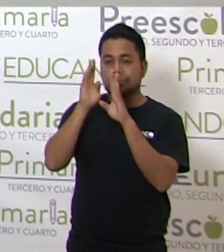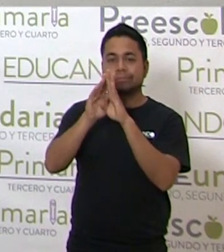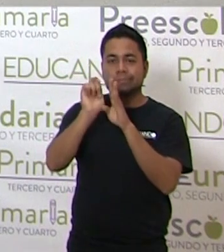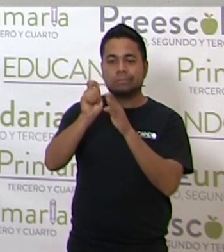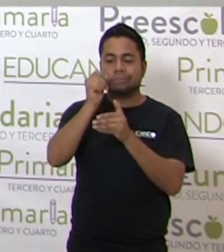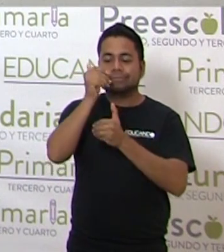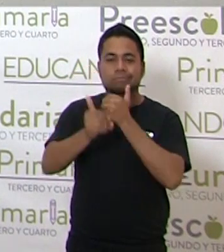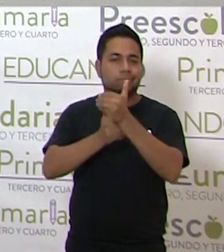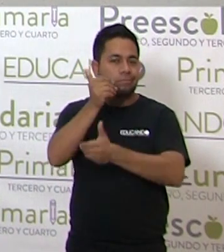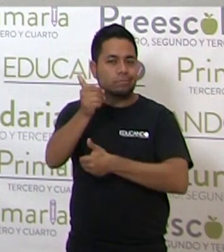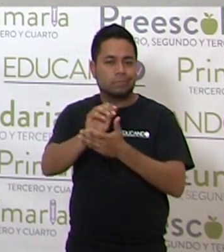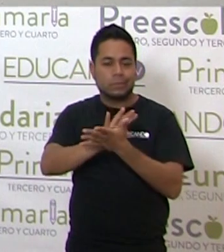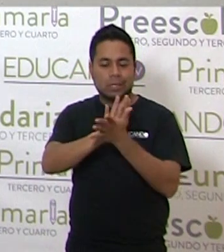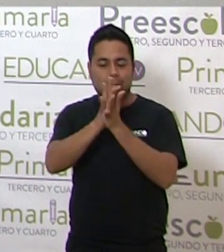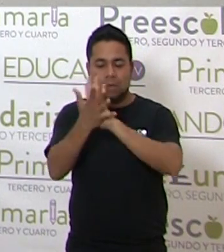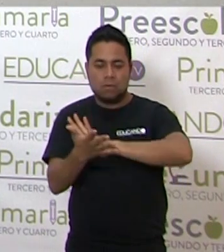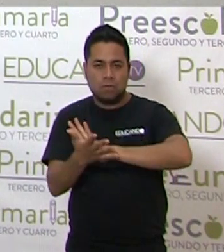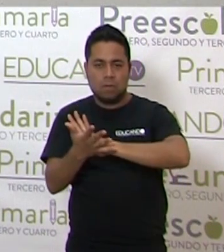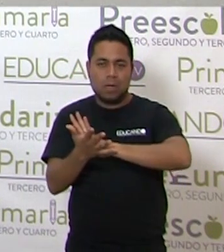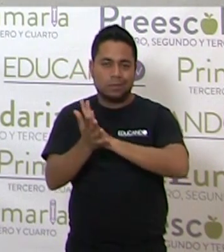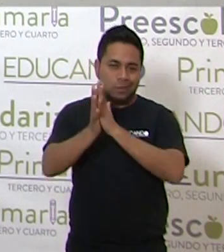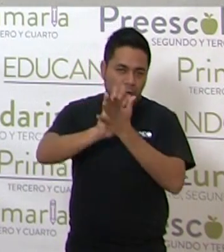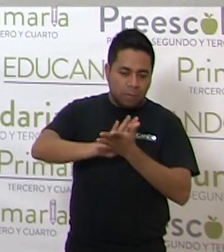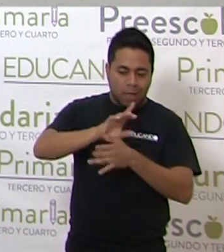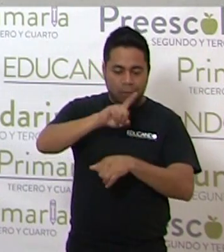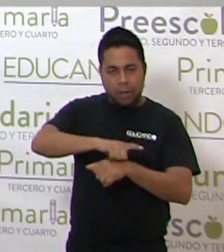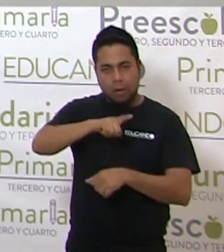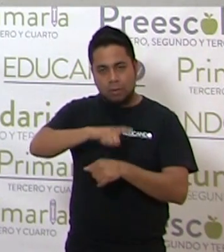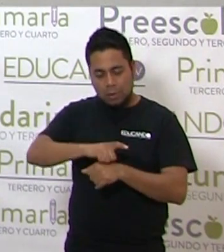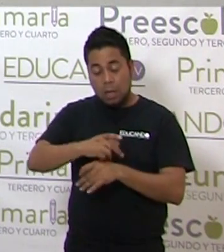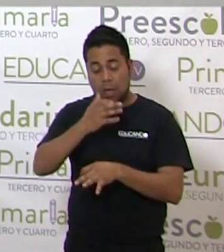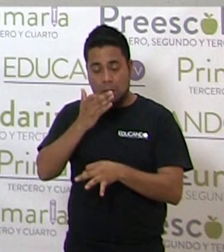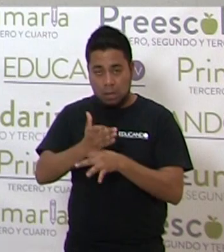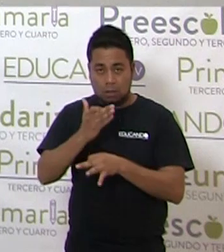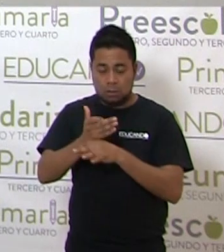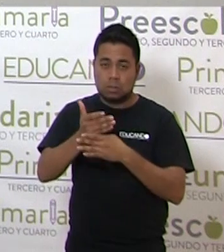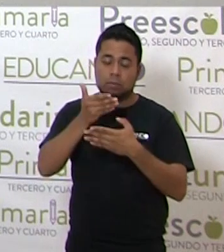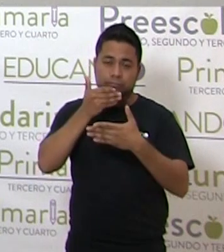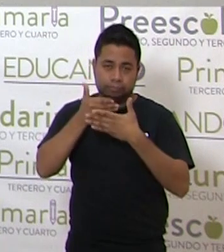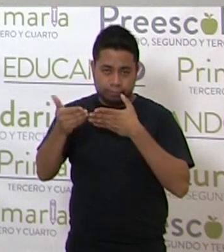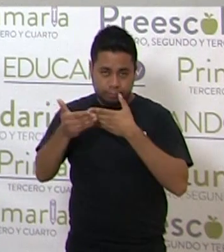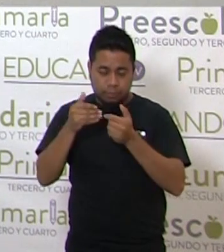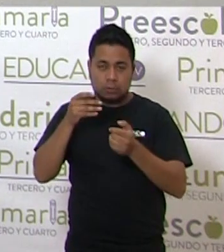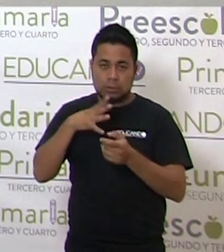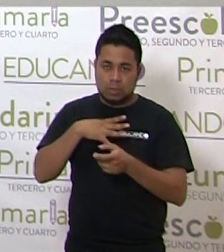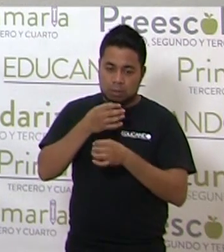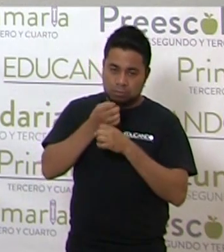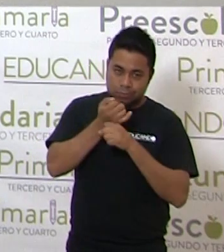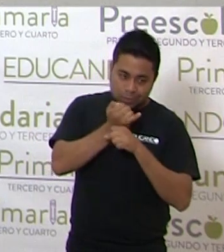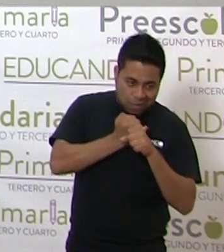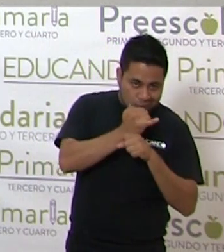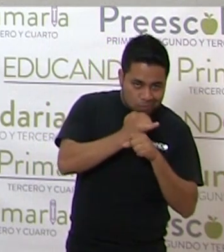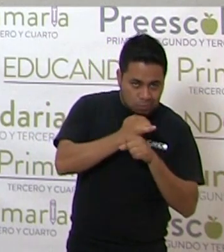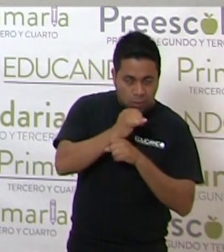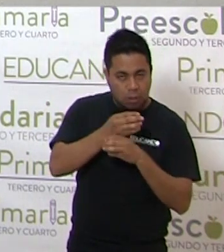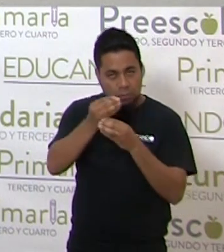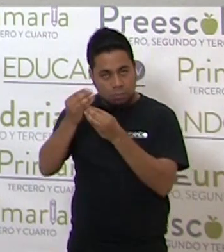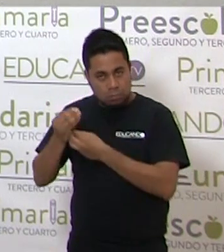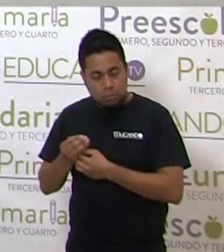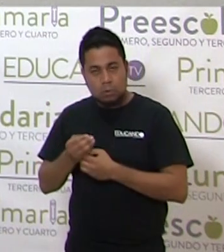evoluciona día con día. Estamos en una era, en un tiempo en que hay mucha investigación